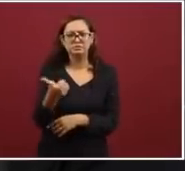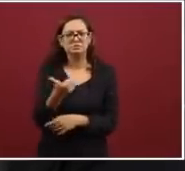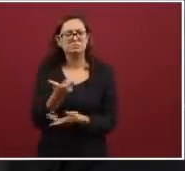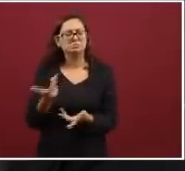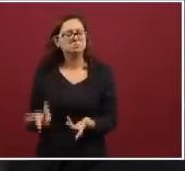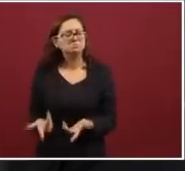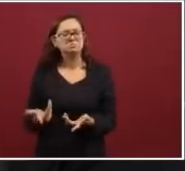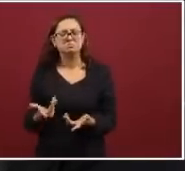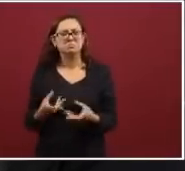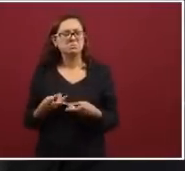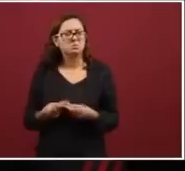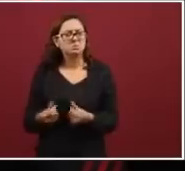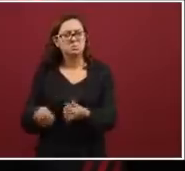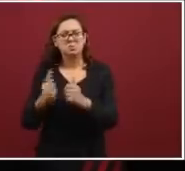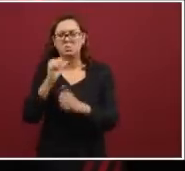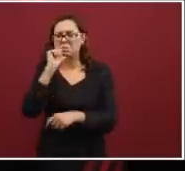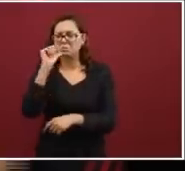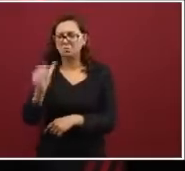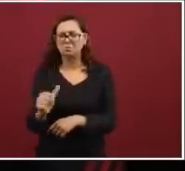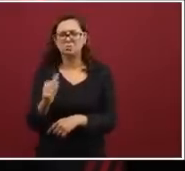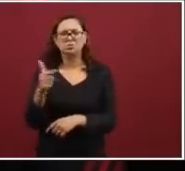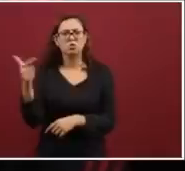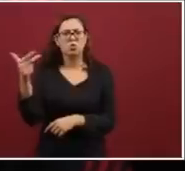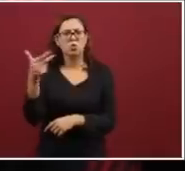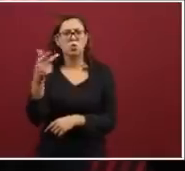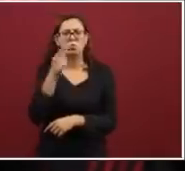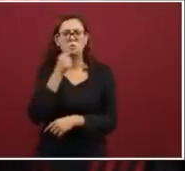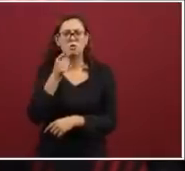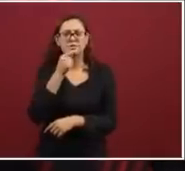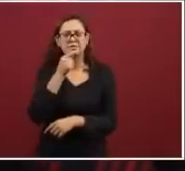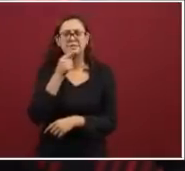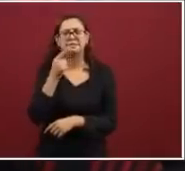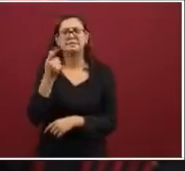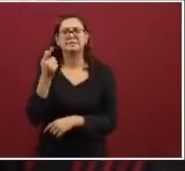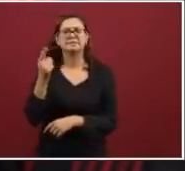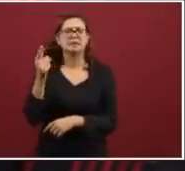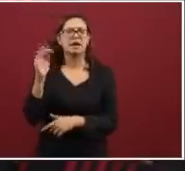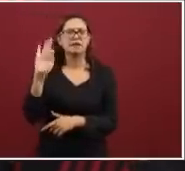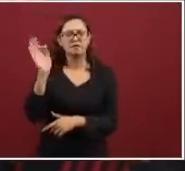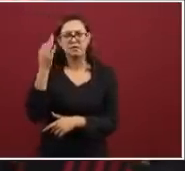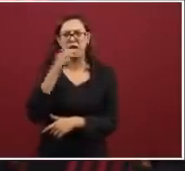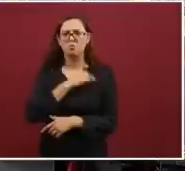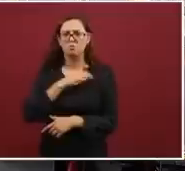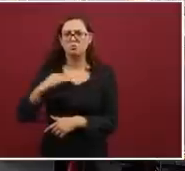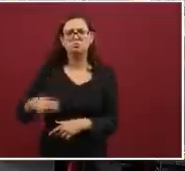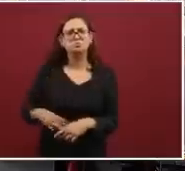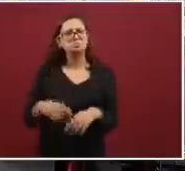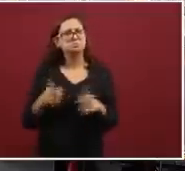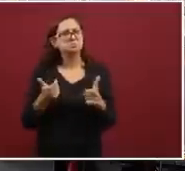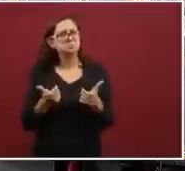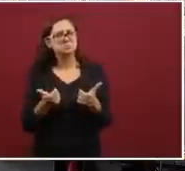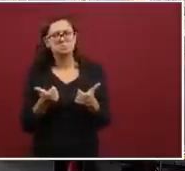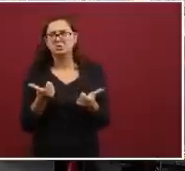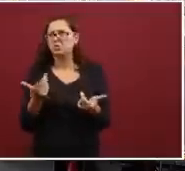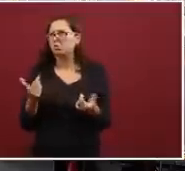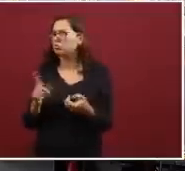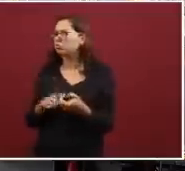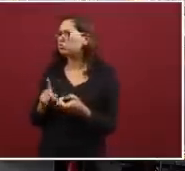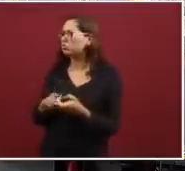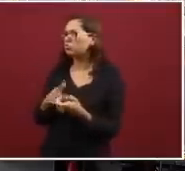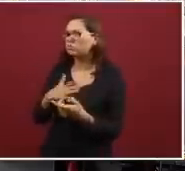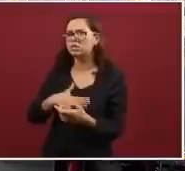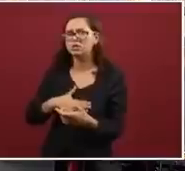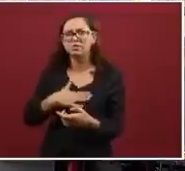daba, se escapaba. Un policía, sea federal, sea local, sea municipal, muchas veces no tiene ni siquiera dónde ir al baño, no tiene